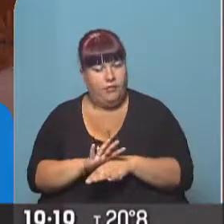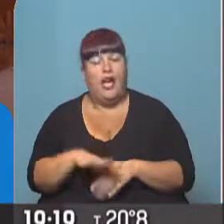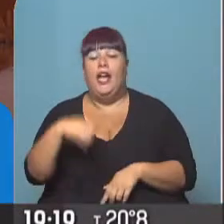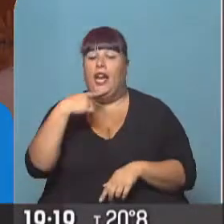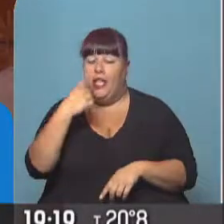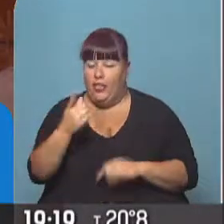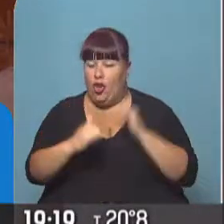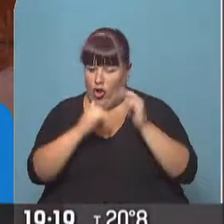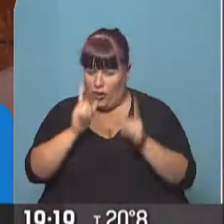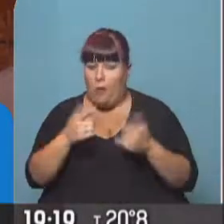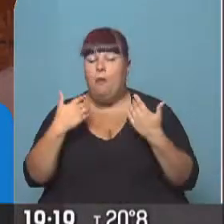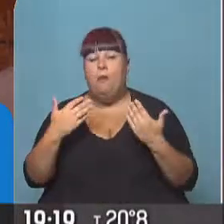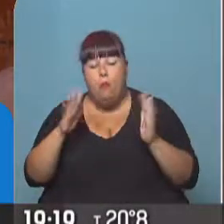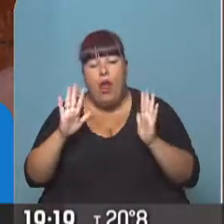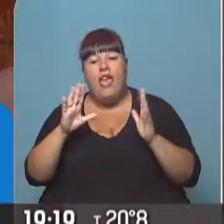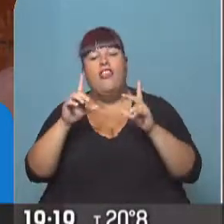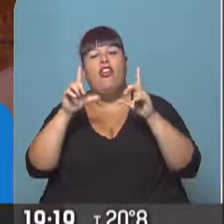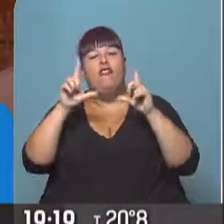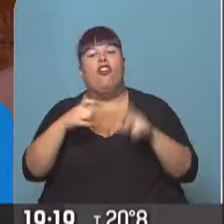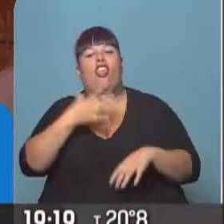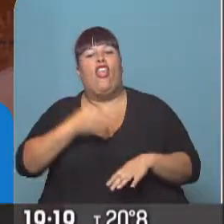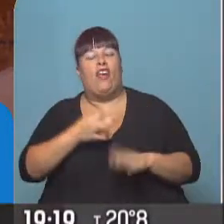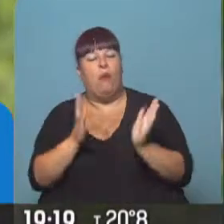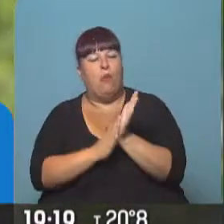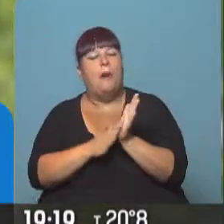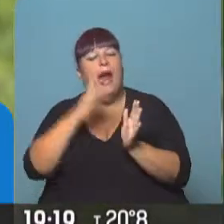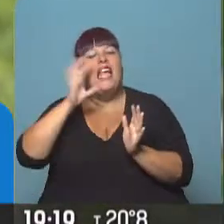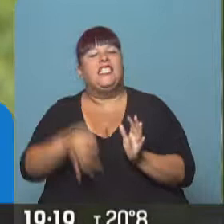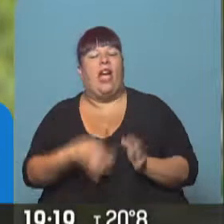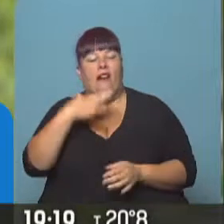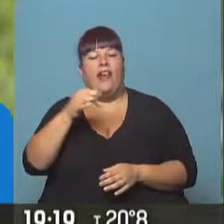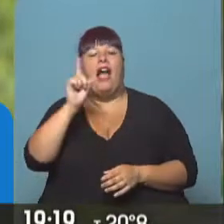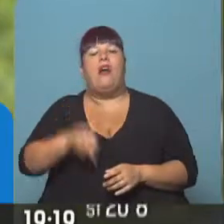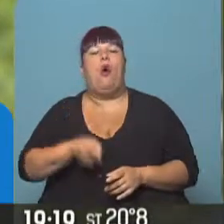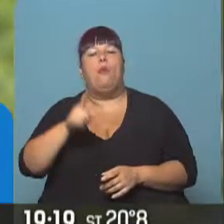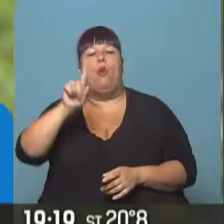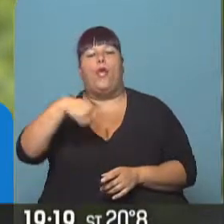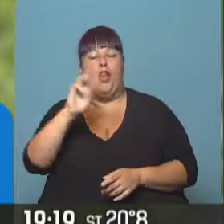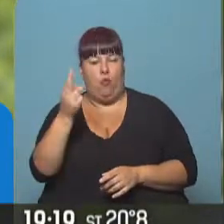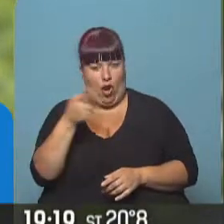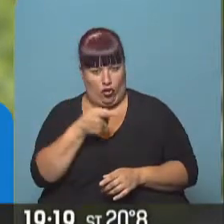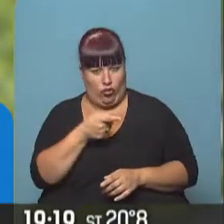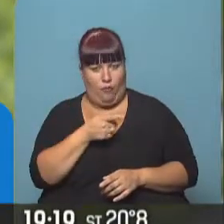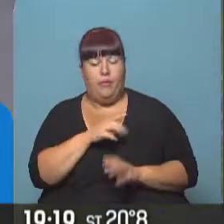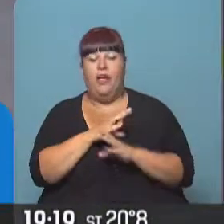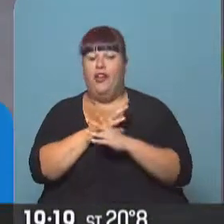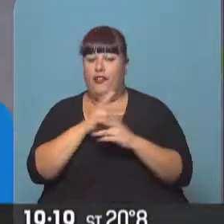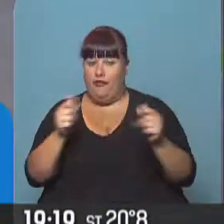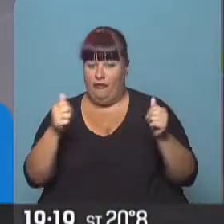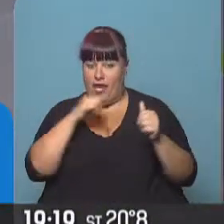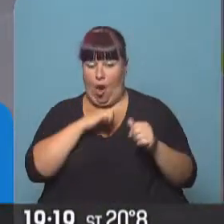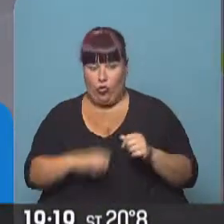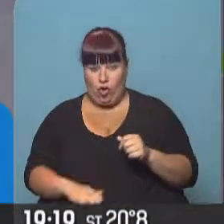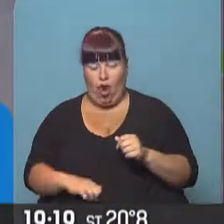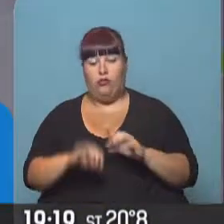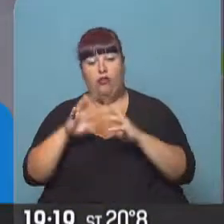Explicó que se podrá tener una foto real para conocer la verdadera causa de la muerte. Después de la finalización de la autopsia,